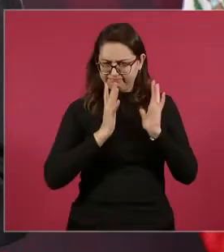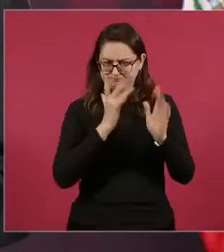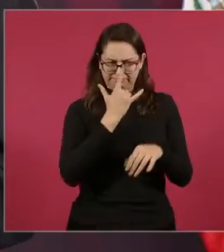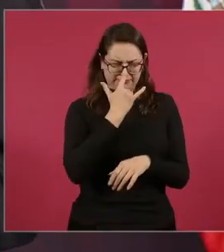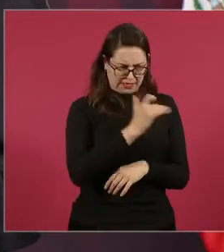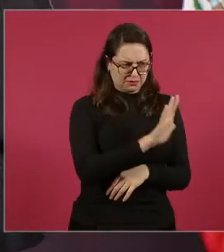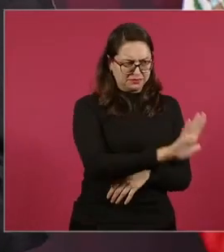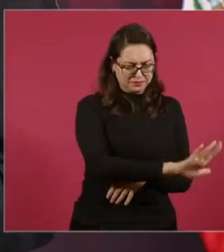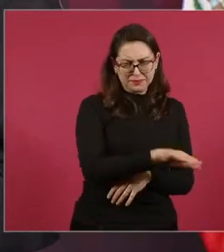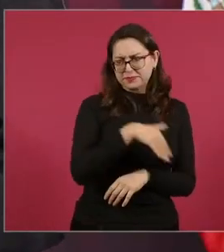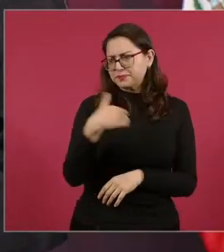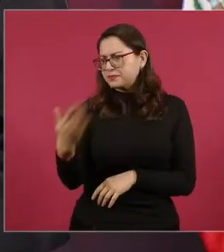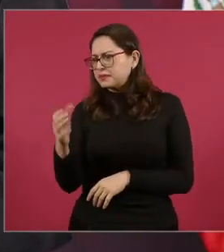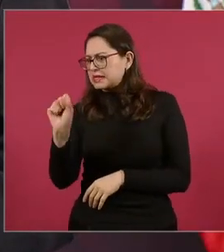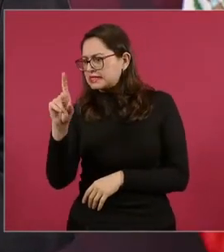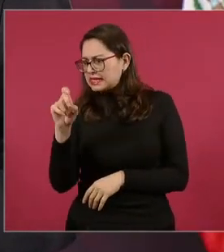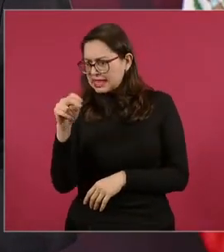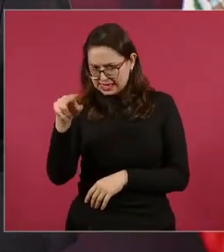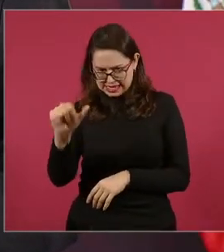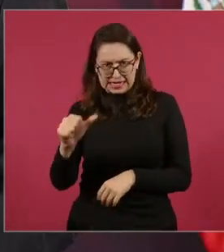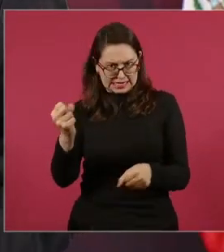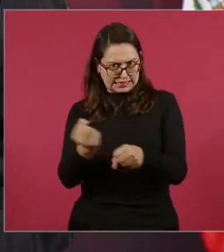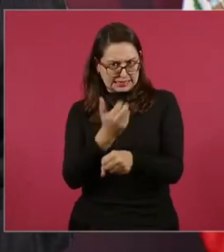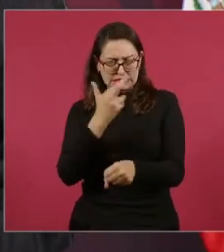le pido al secretario de